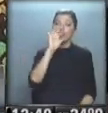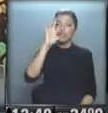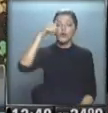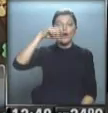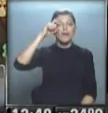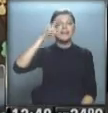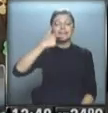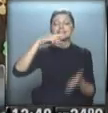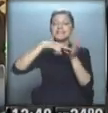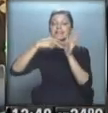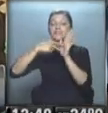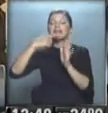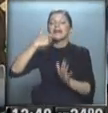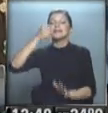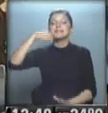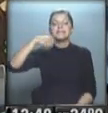zángano, es